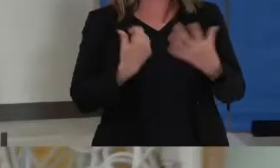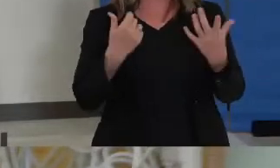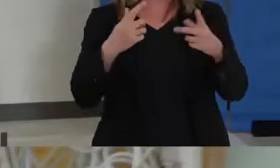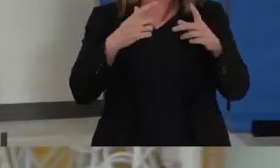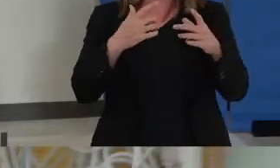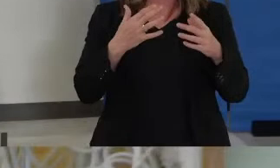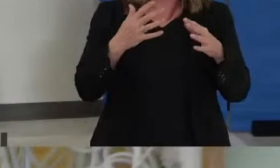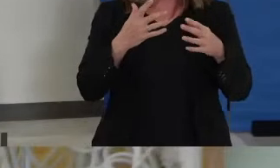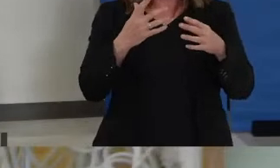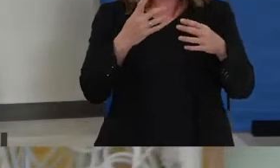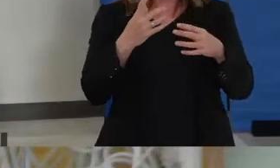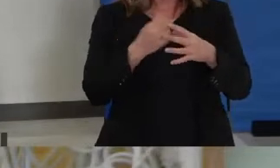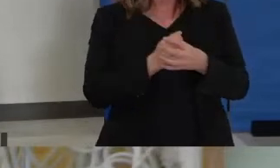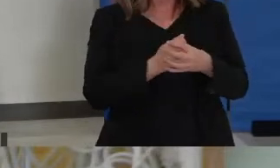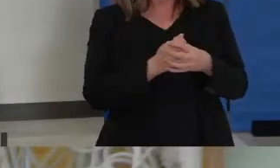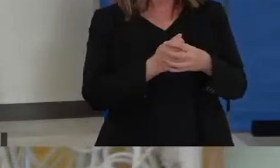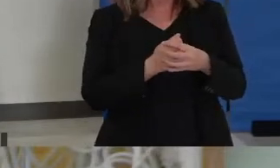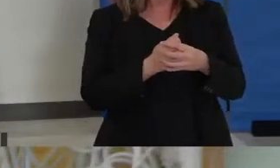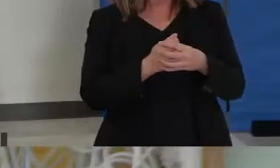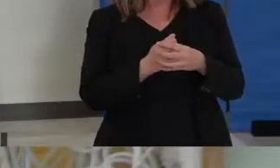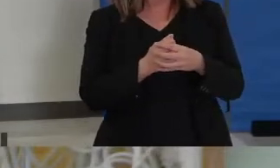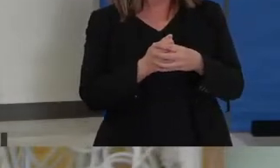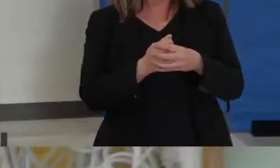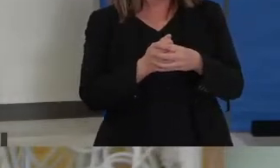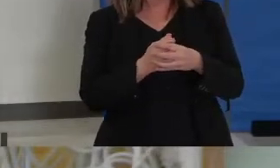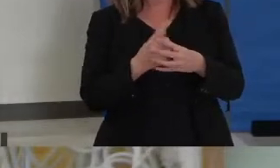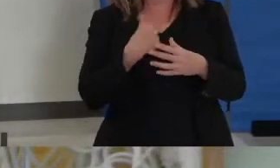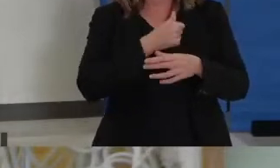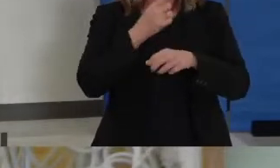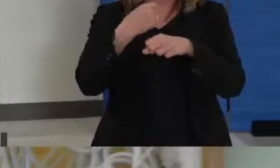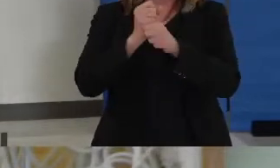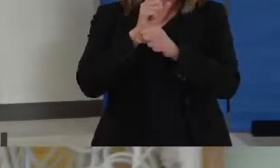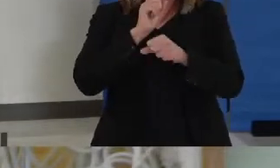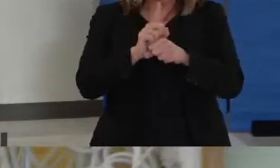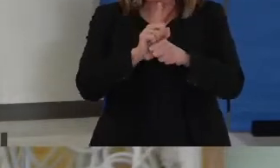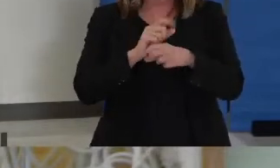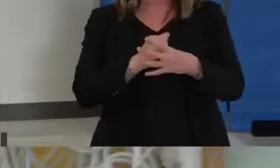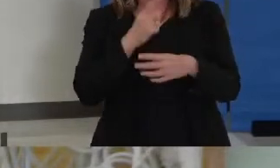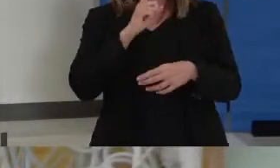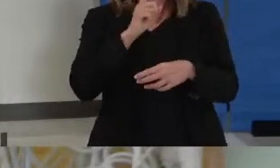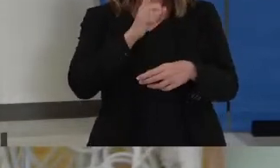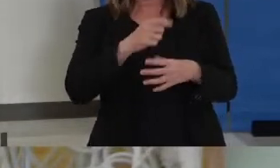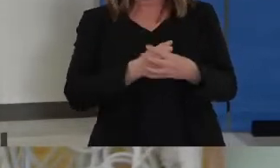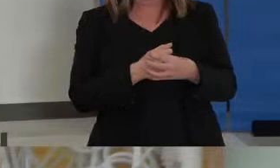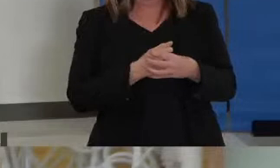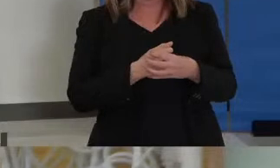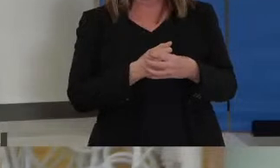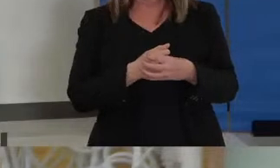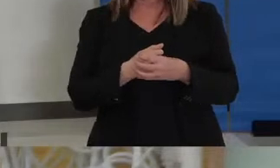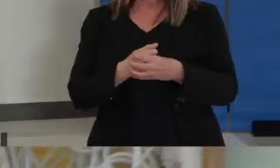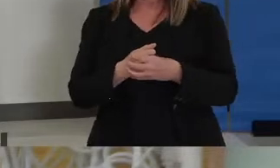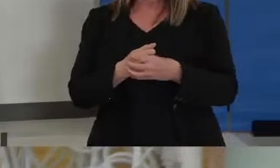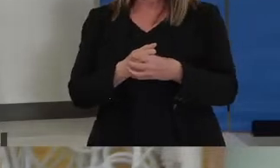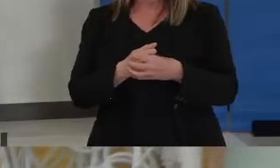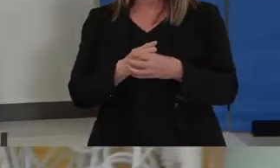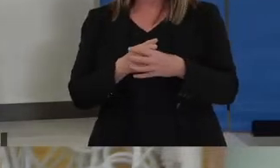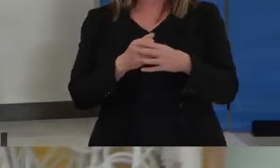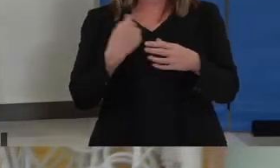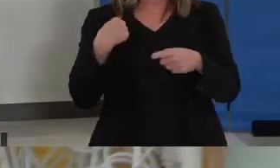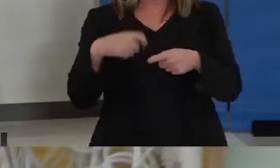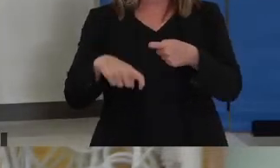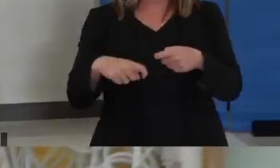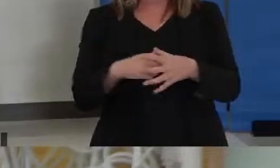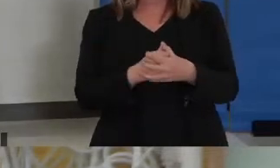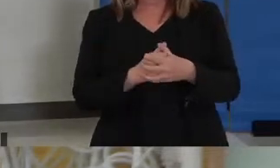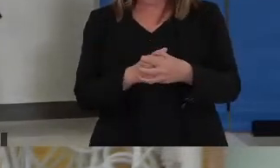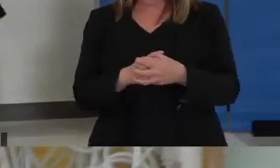demasiados californianos carecen de un lugar seguro, a precio accesible y digno. Esto se debe en